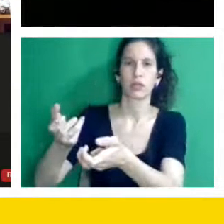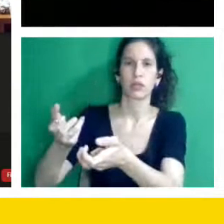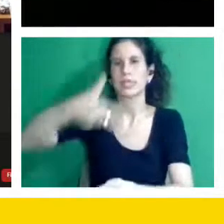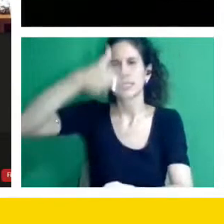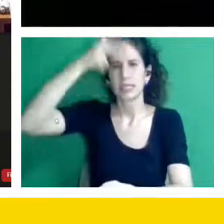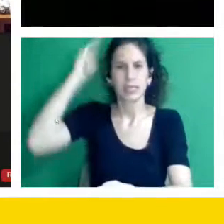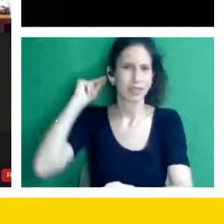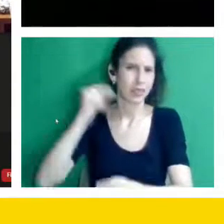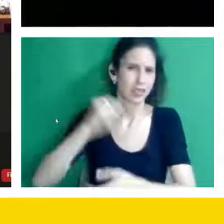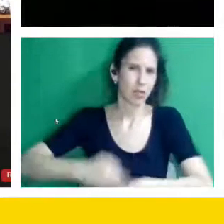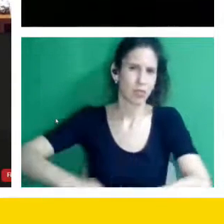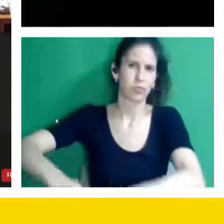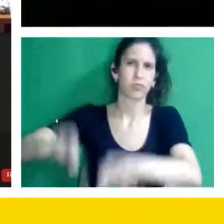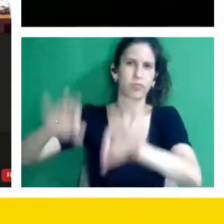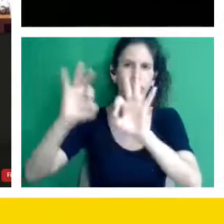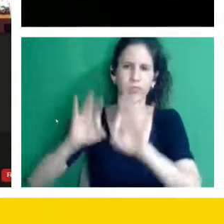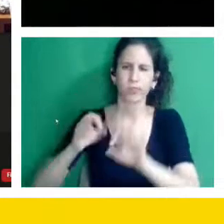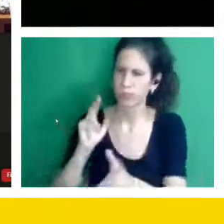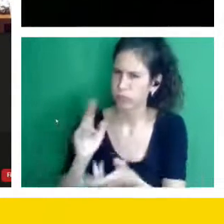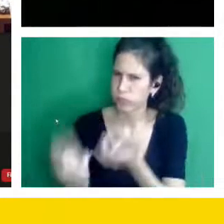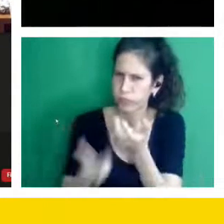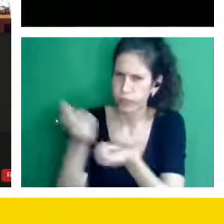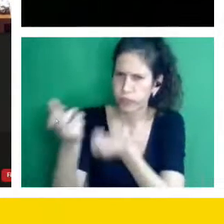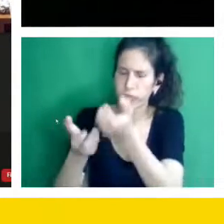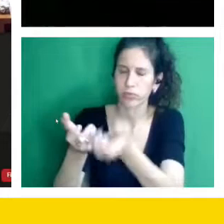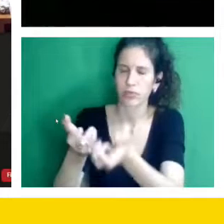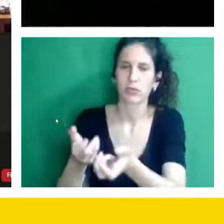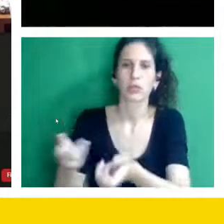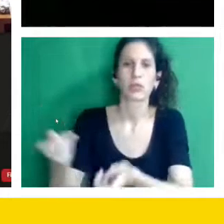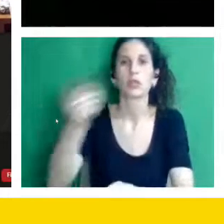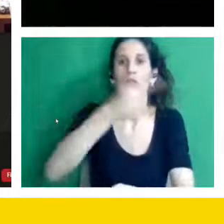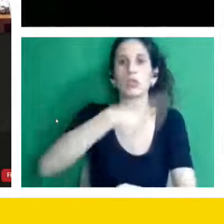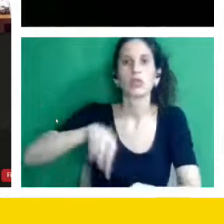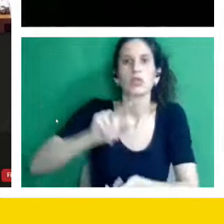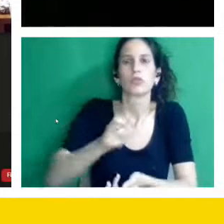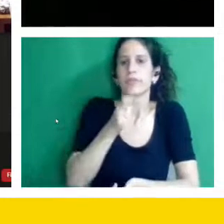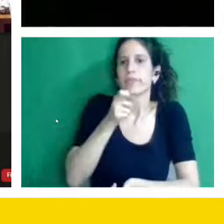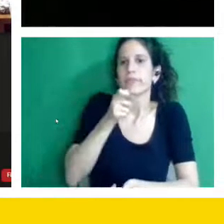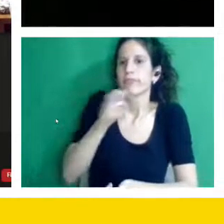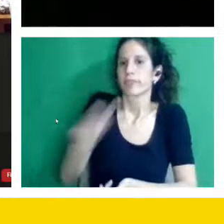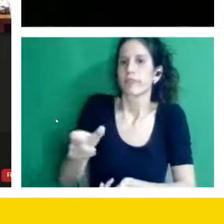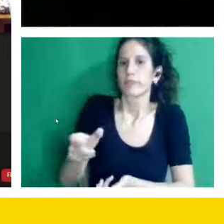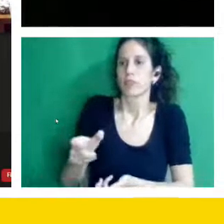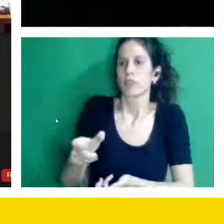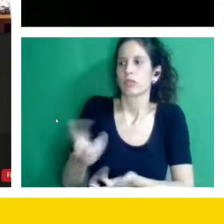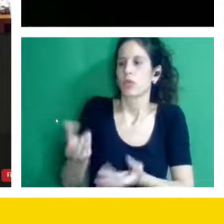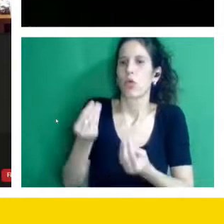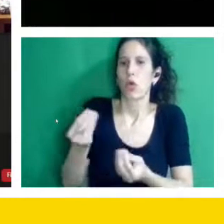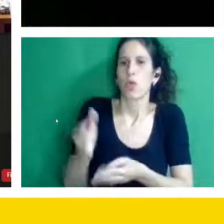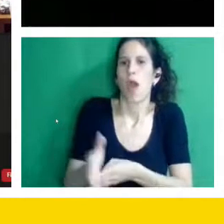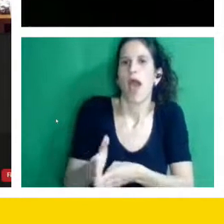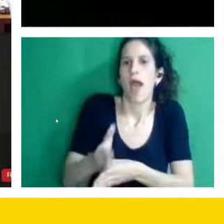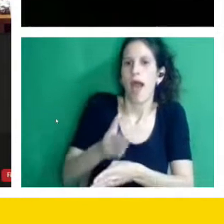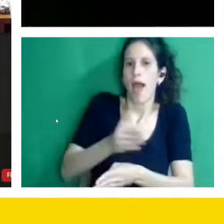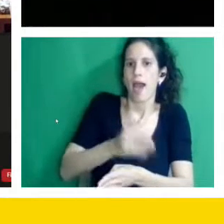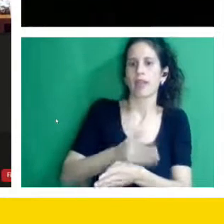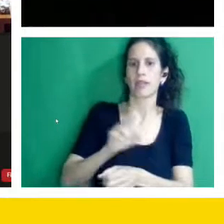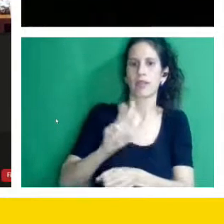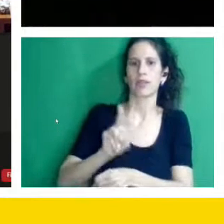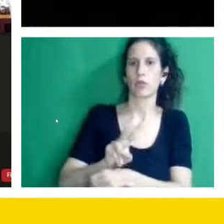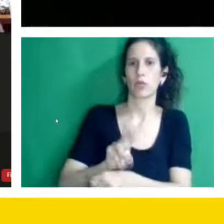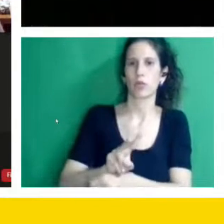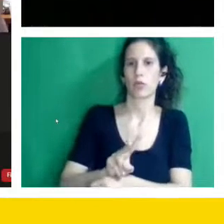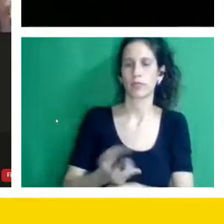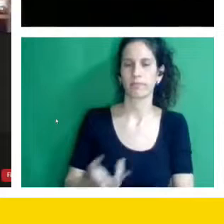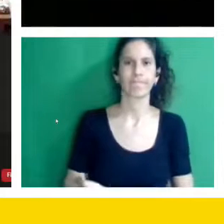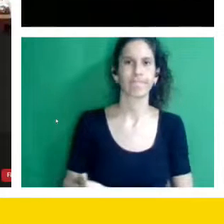y solo teníamos planes de respuesta. Por lo tanto, la estrategia ahora es en la reducción del riesgo a